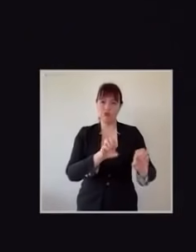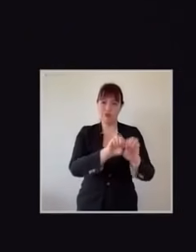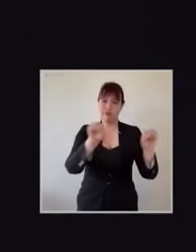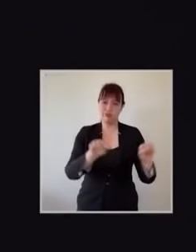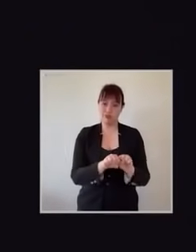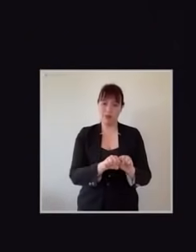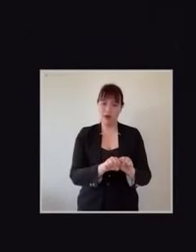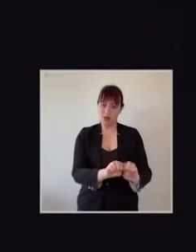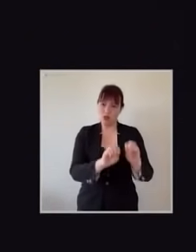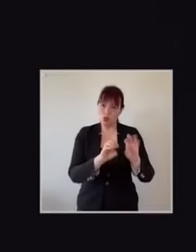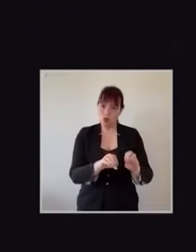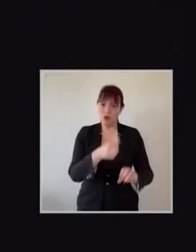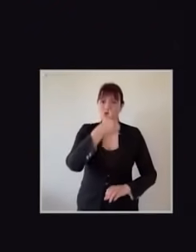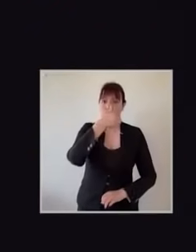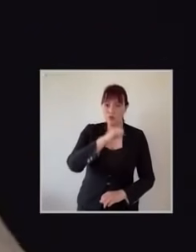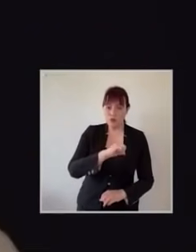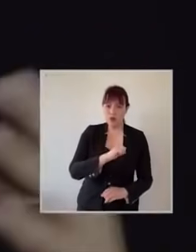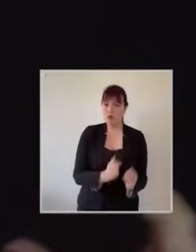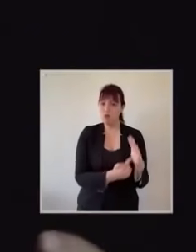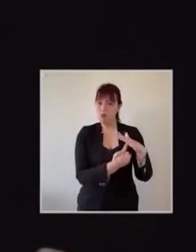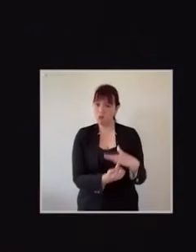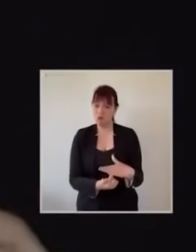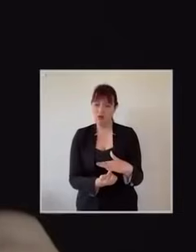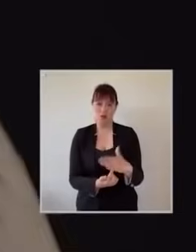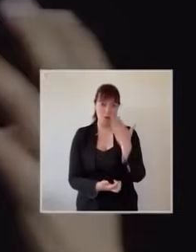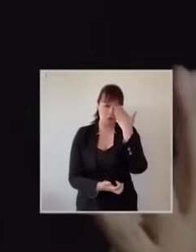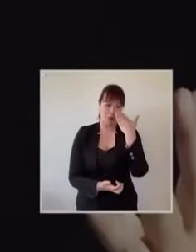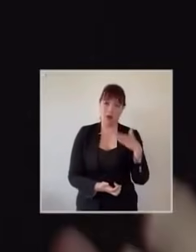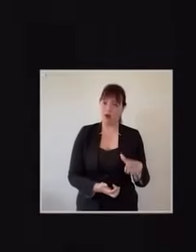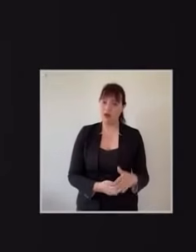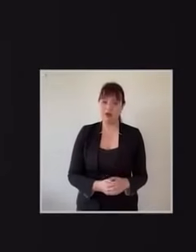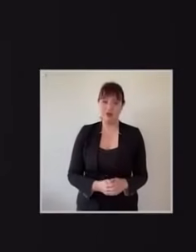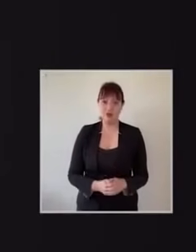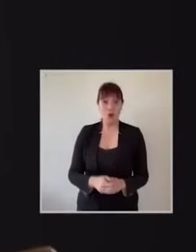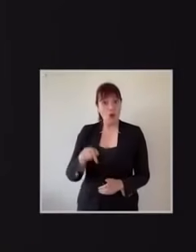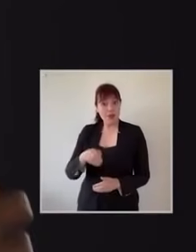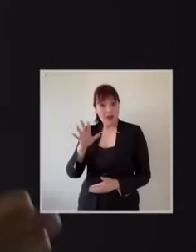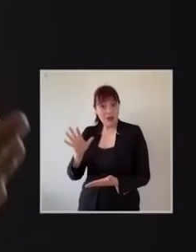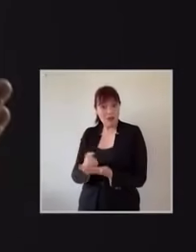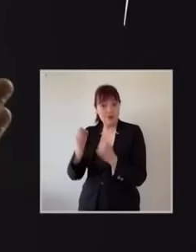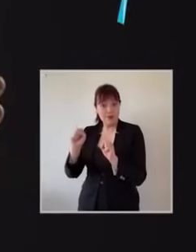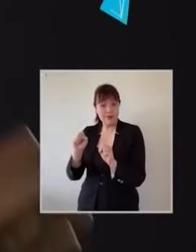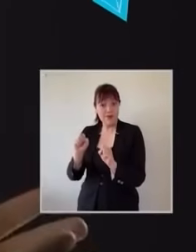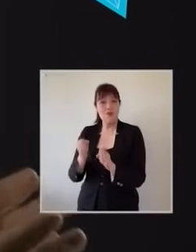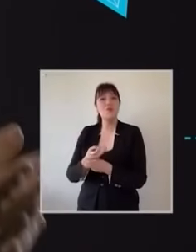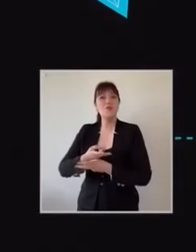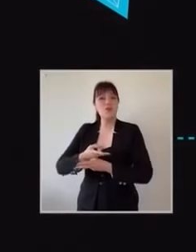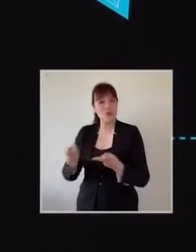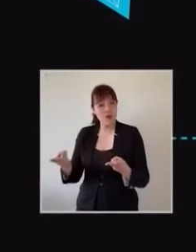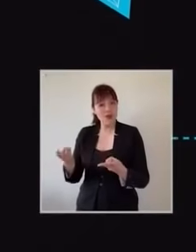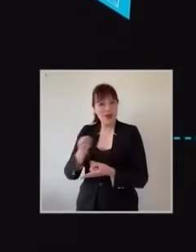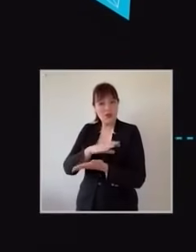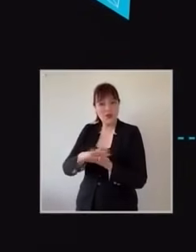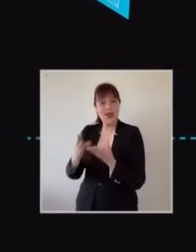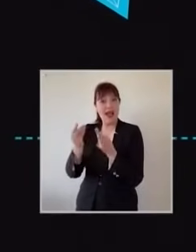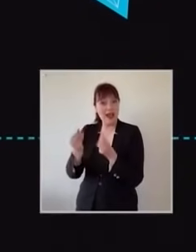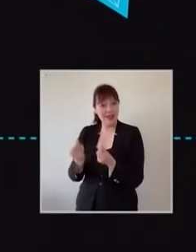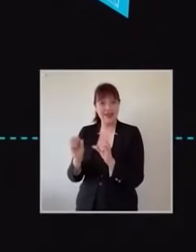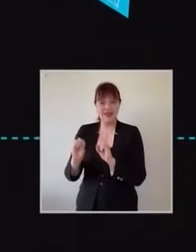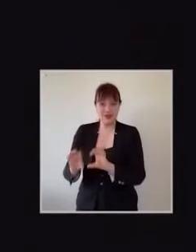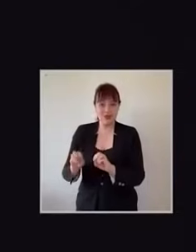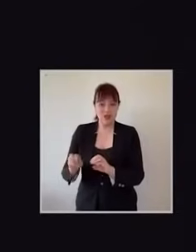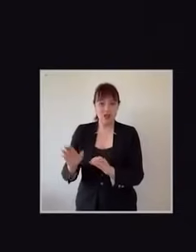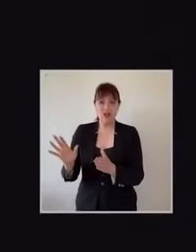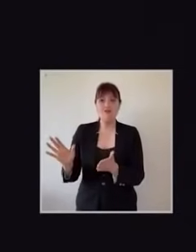protesta contra el sistema educativo privado que humillaba y ama, que es bien malo. Hoy día ganamos la idea de una educación pública, gratuita, de